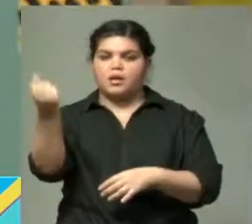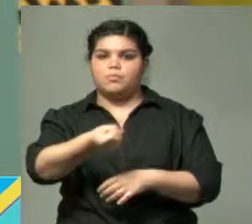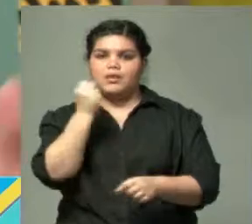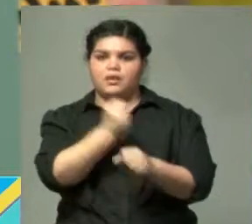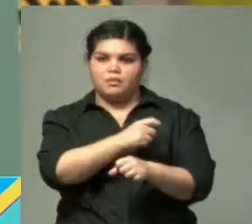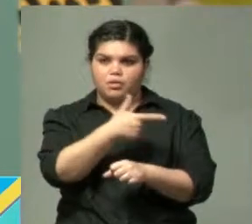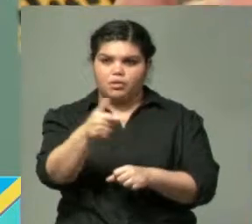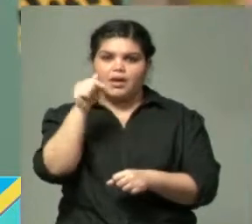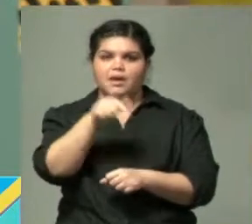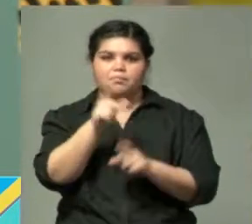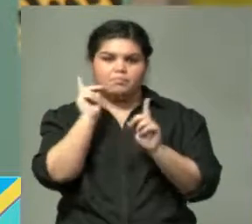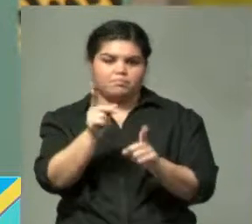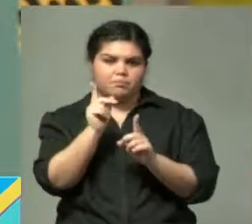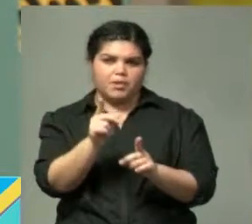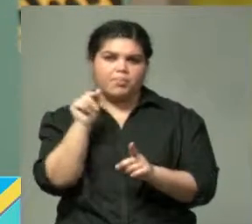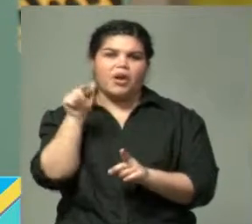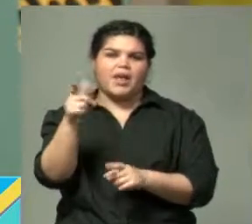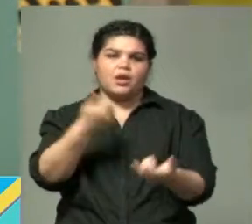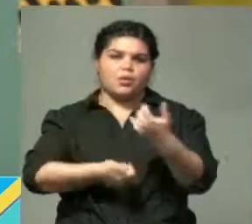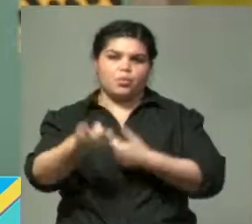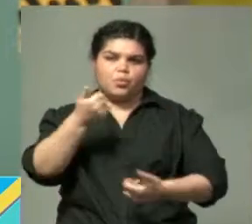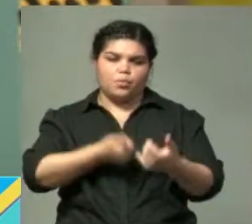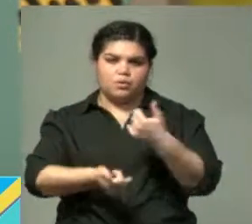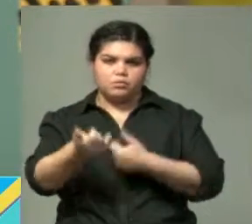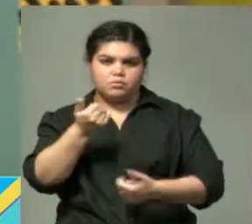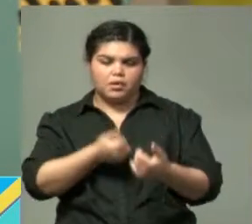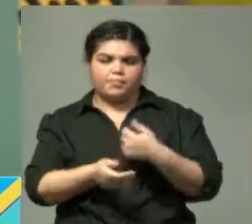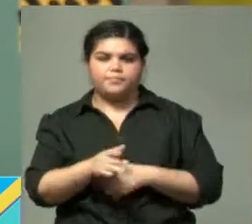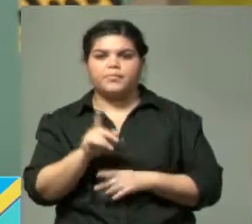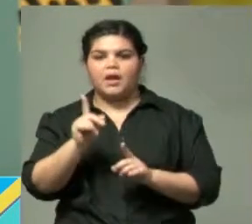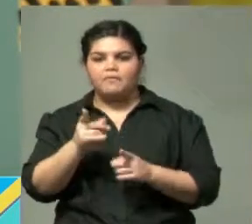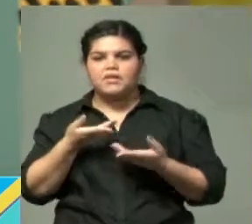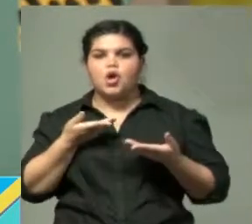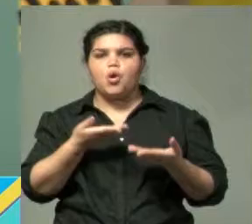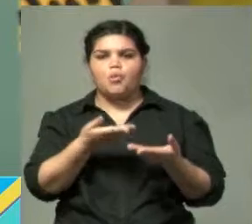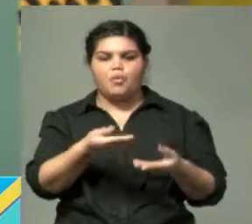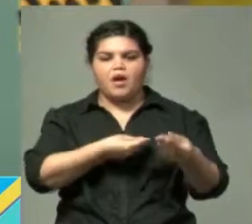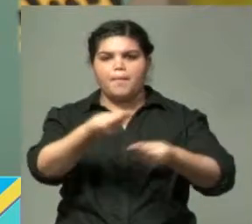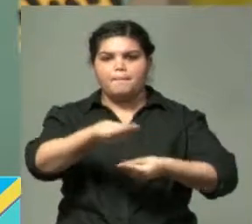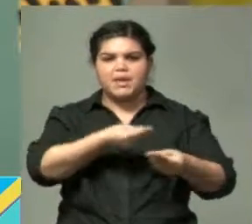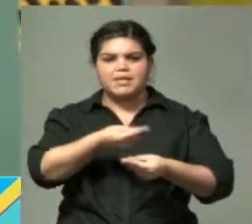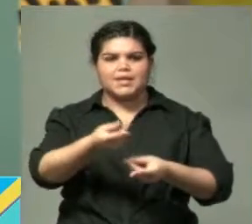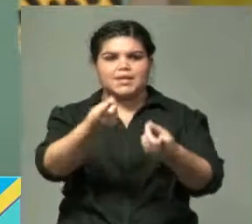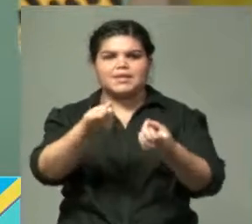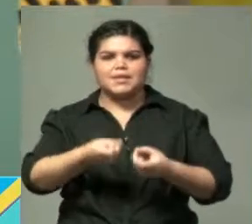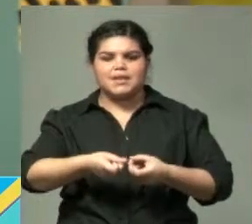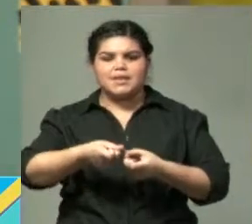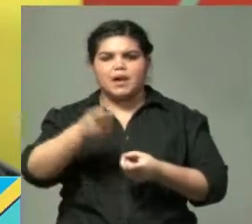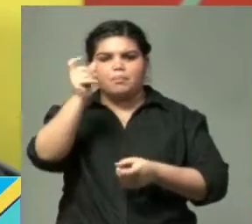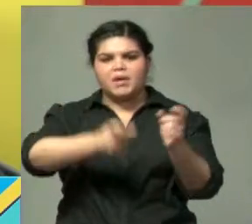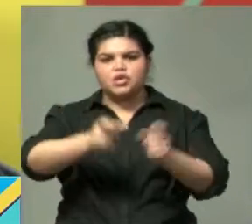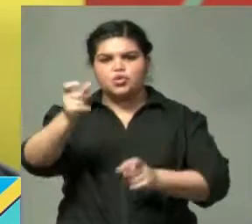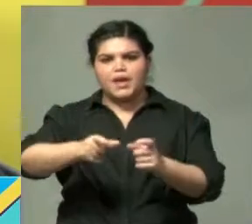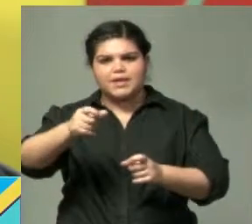mundo es ese que se llama estructural, que es el que él describía. Hay una oferta por parte de las empresas que quieren determinada calificación para trabajar